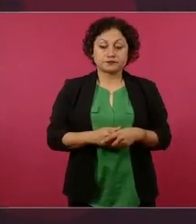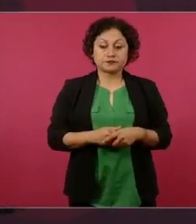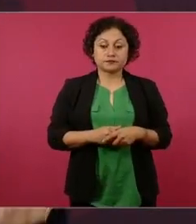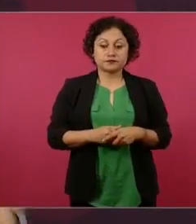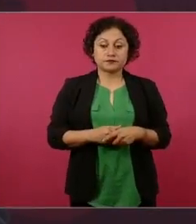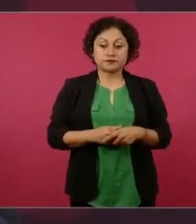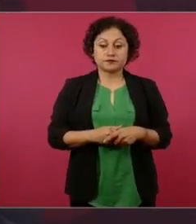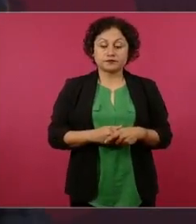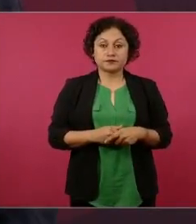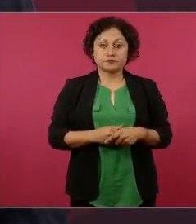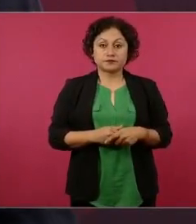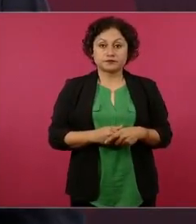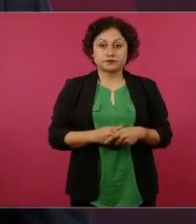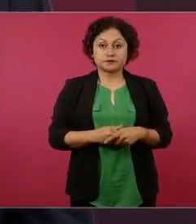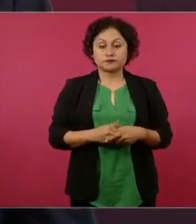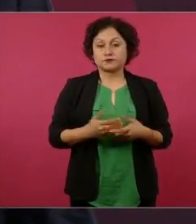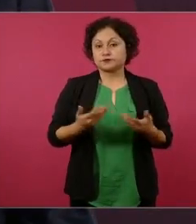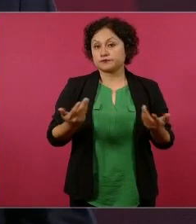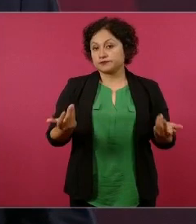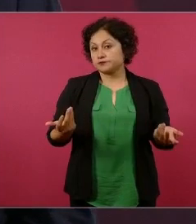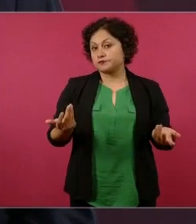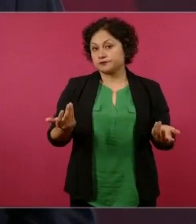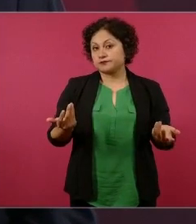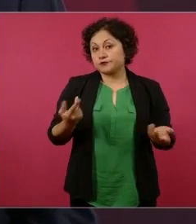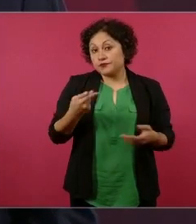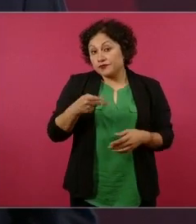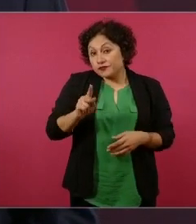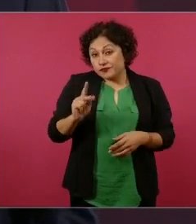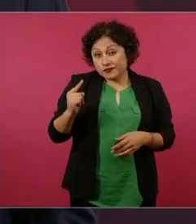tienen ellos muchísimo consumo,